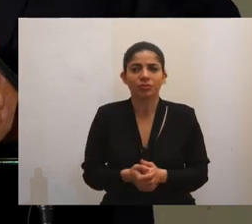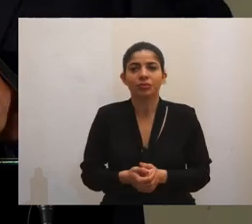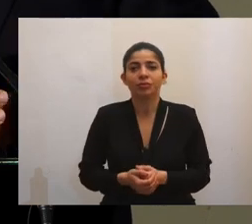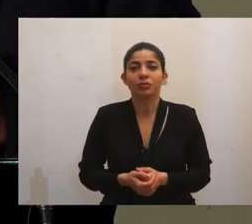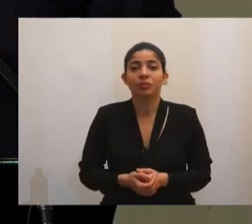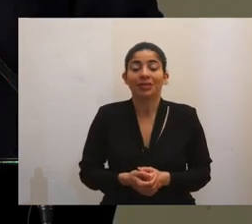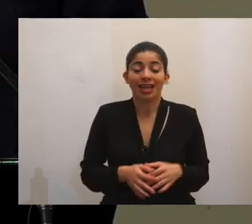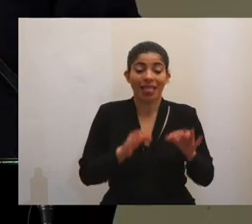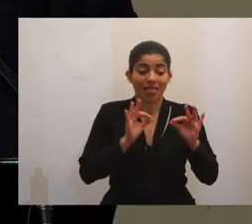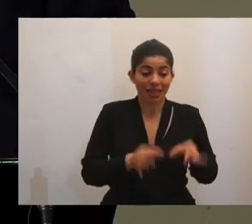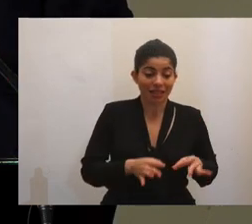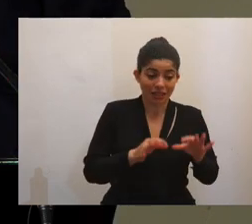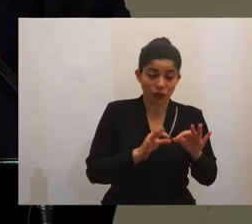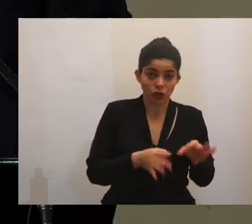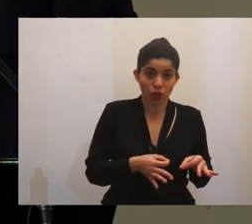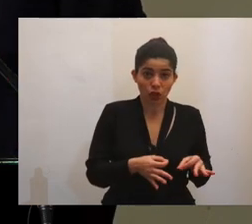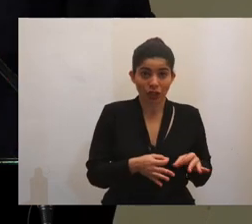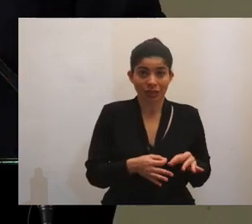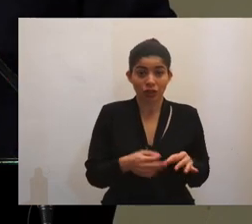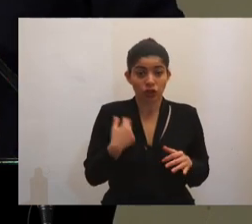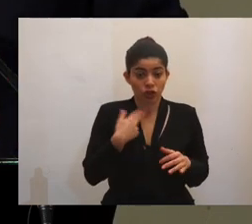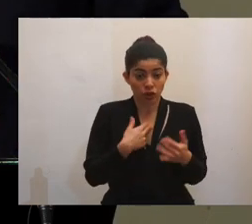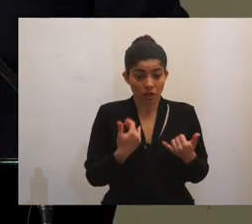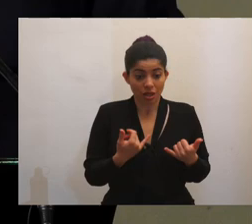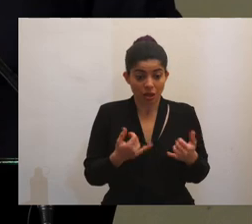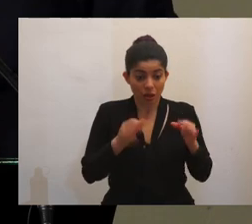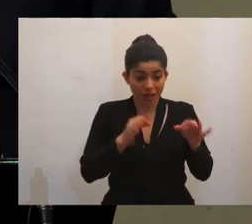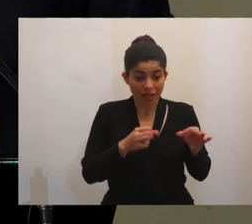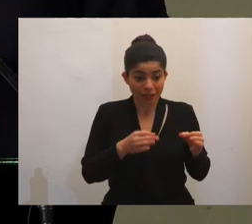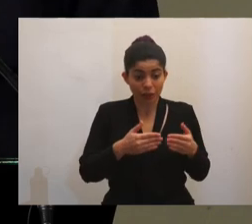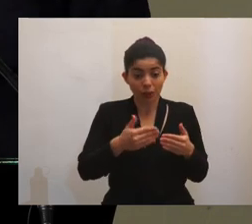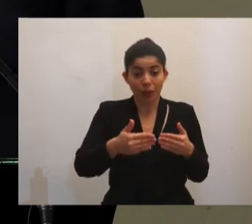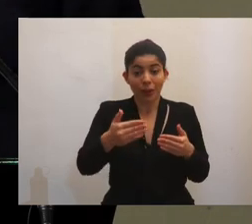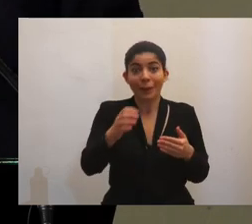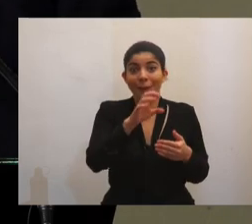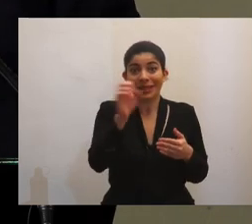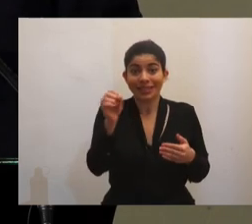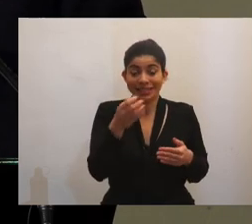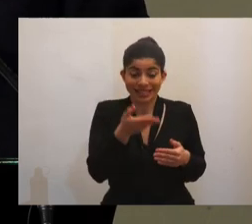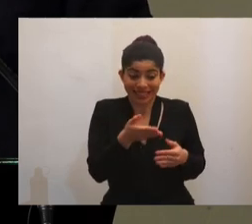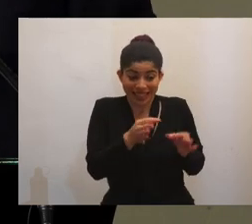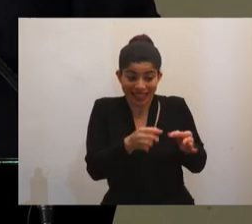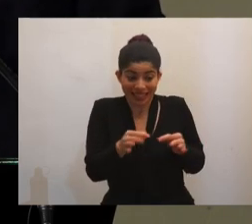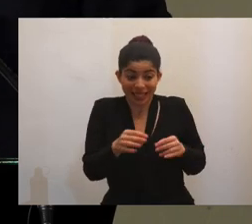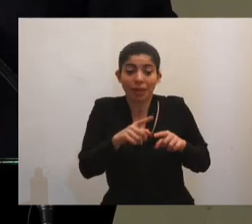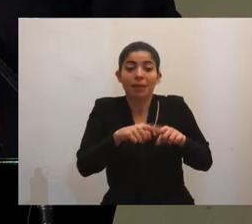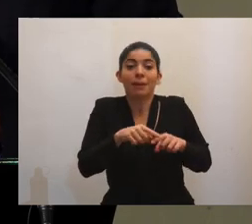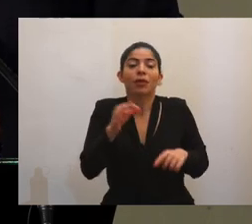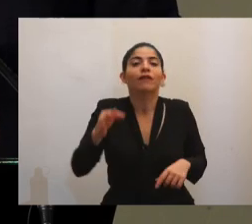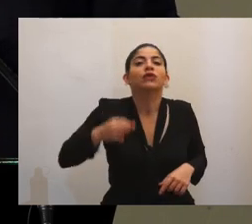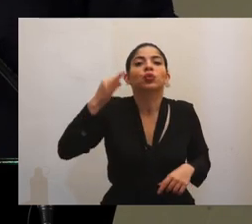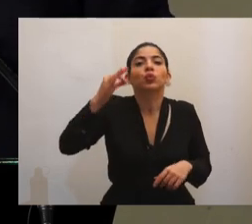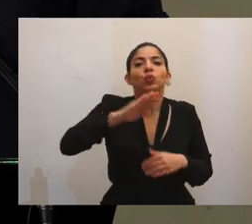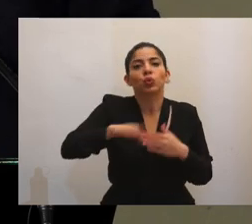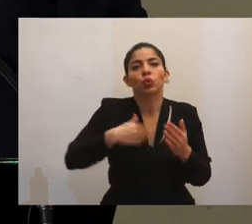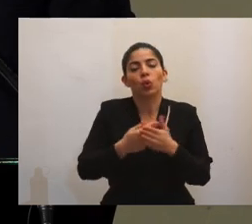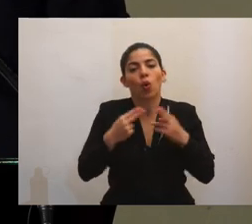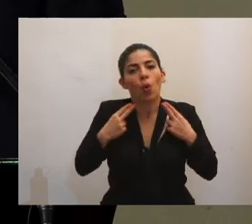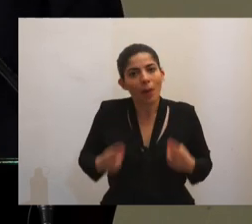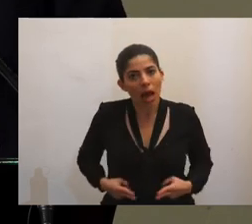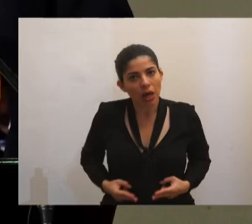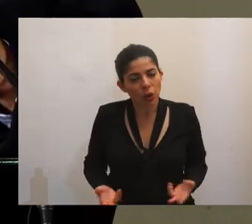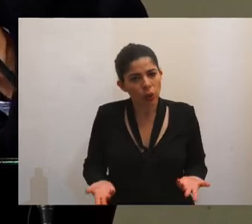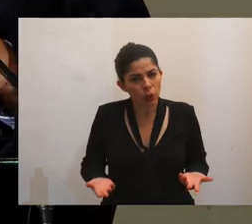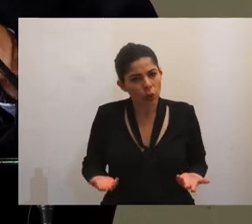De las decisiones que tomemos en los próximos meses dependerá el futuro de la humanidad. Y